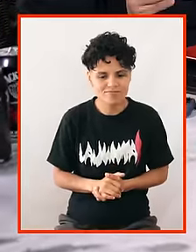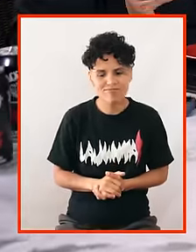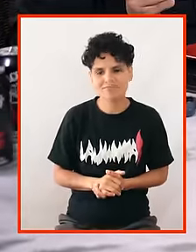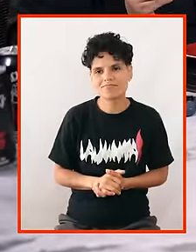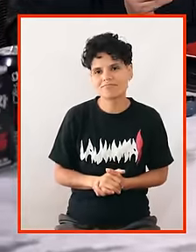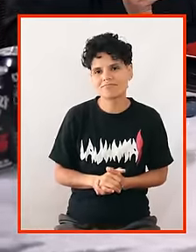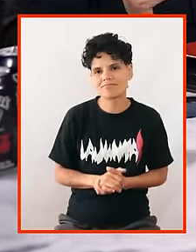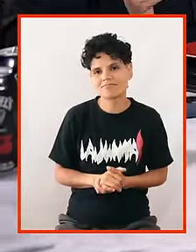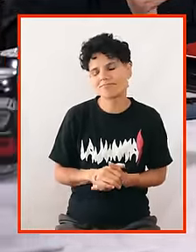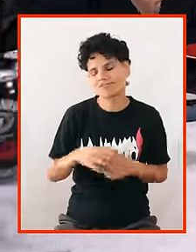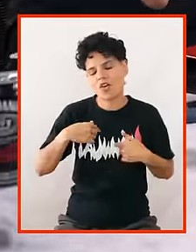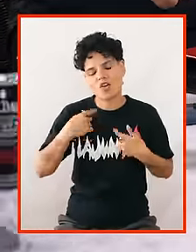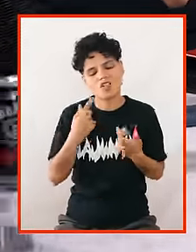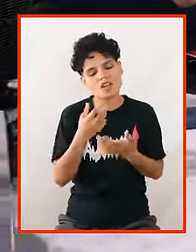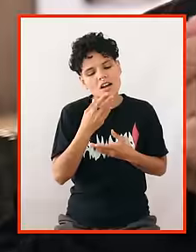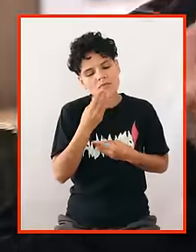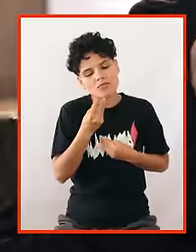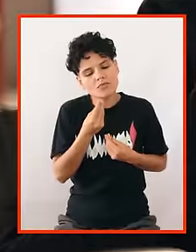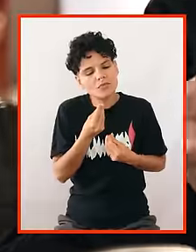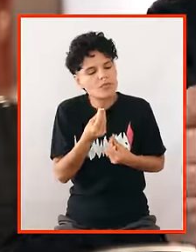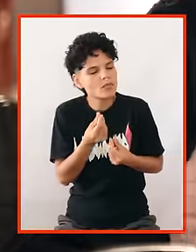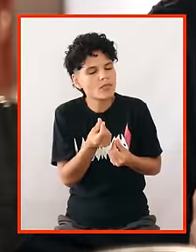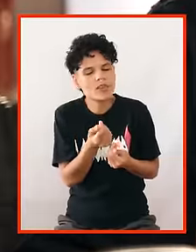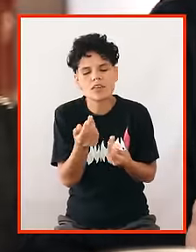Truman Capote, soy el Truman Capote de Chile.